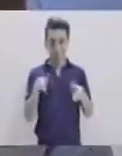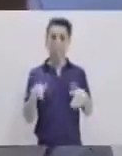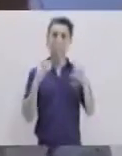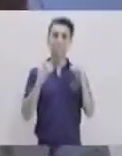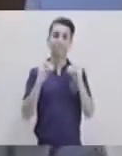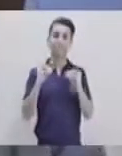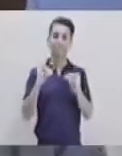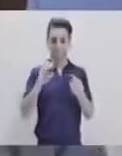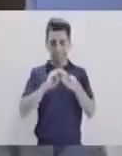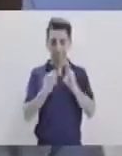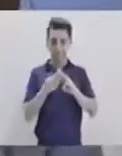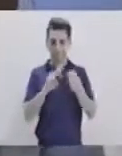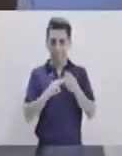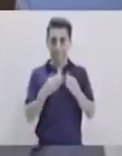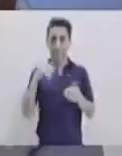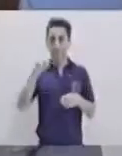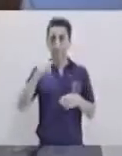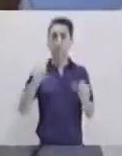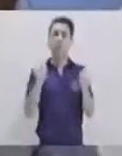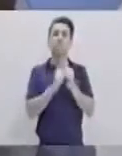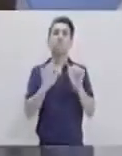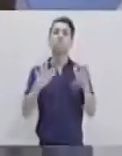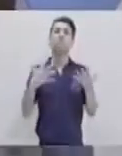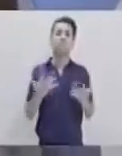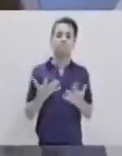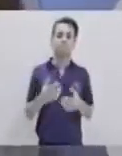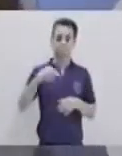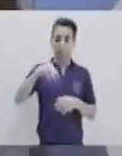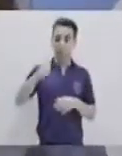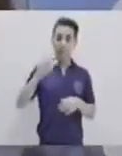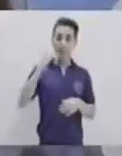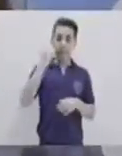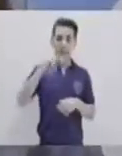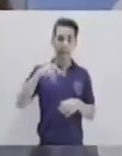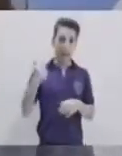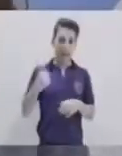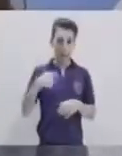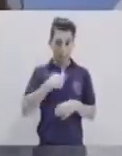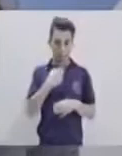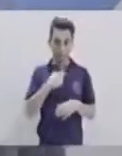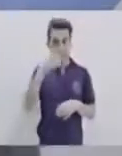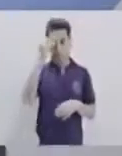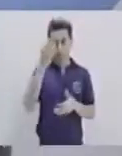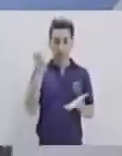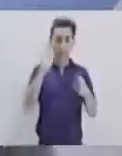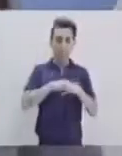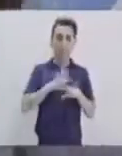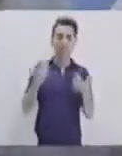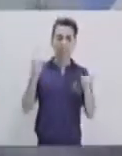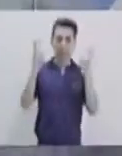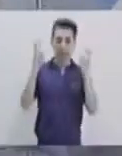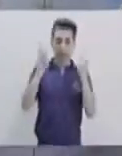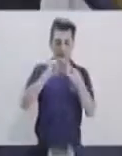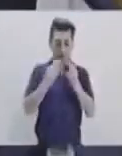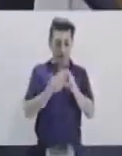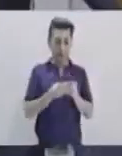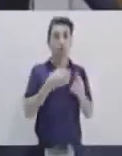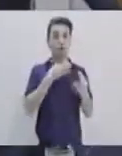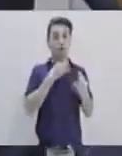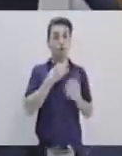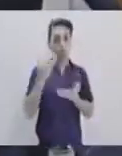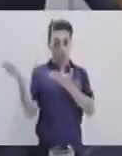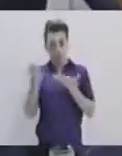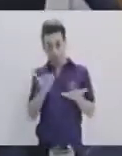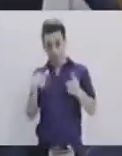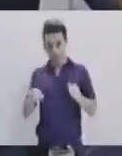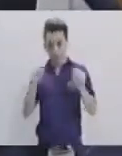Bienvenidos al segmento de matemáticas. Hoy nos acompaña nuevamente Marina Palala para aprender más aplicaciones de ellas. Marina, es un